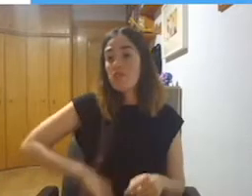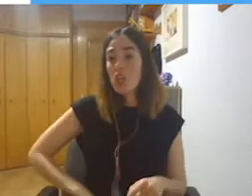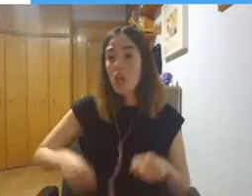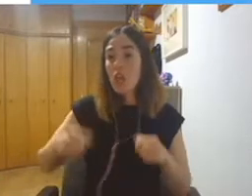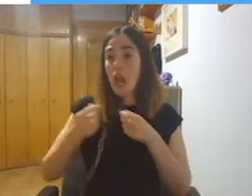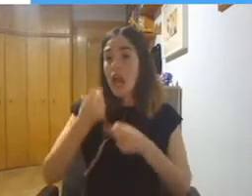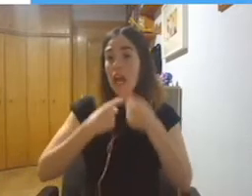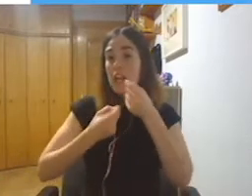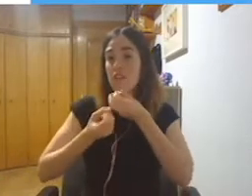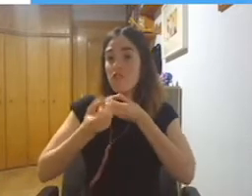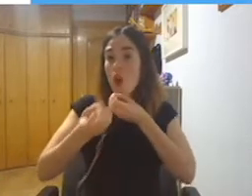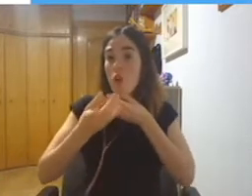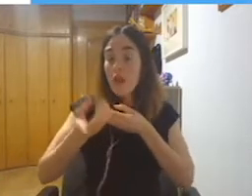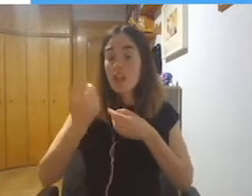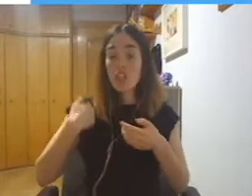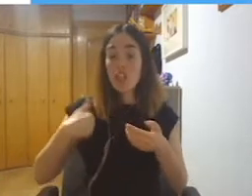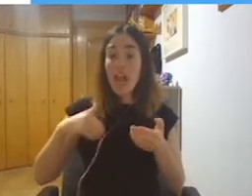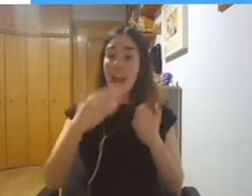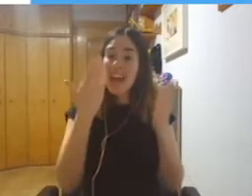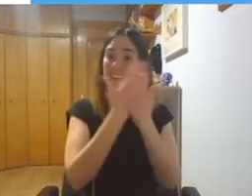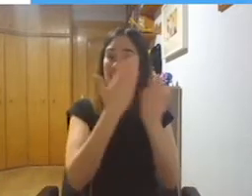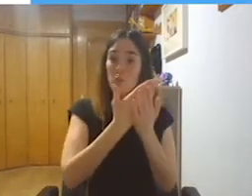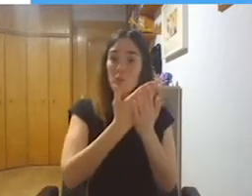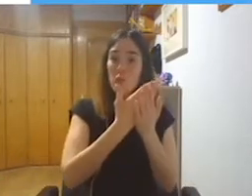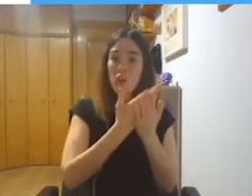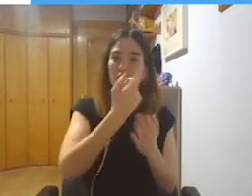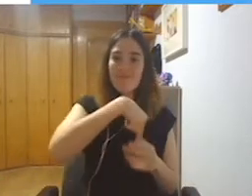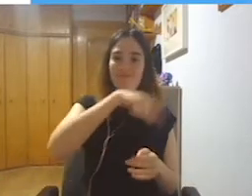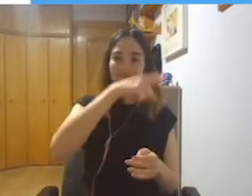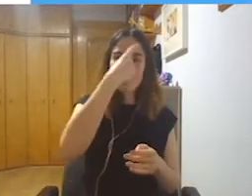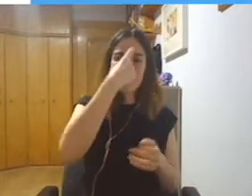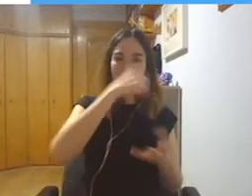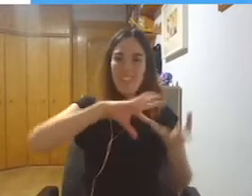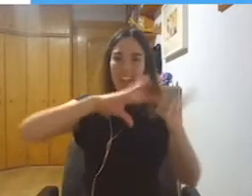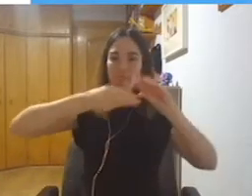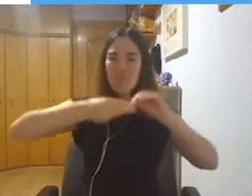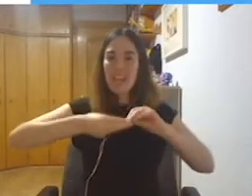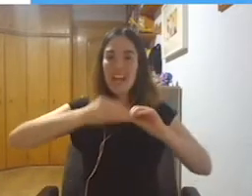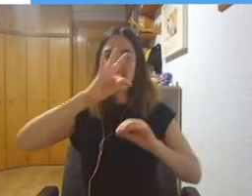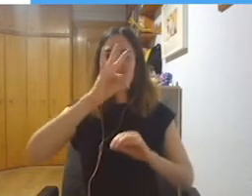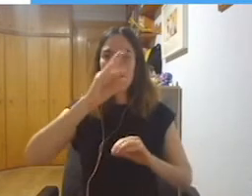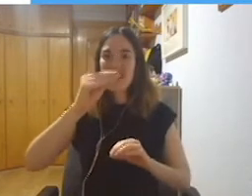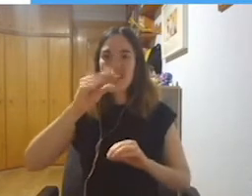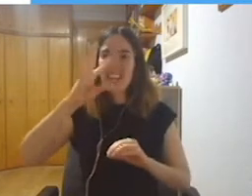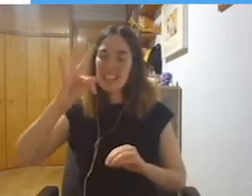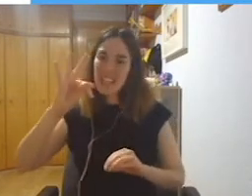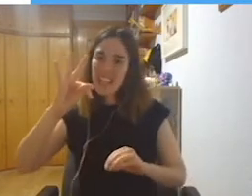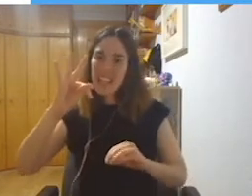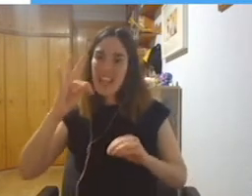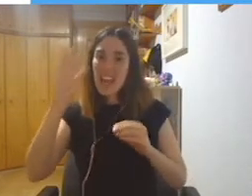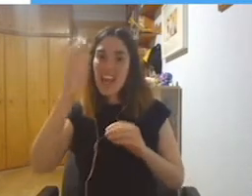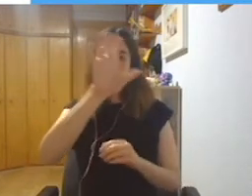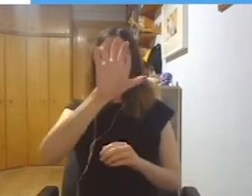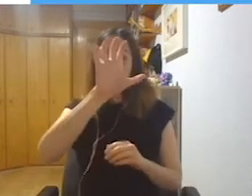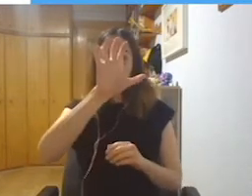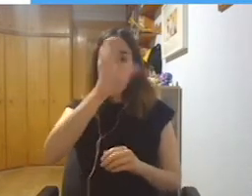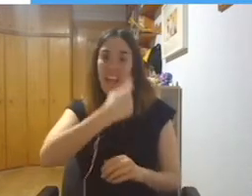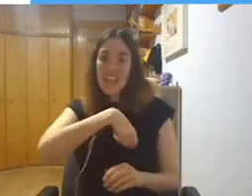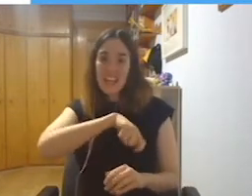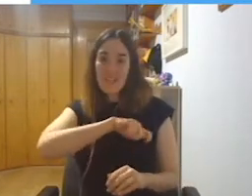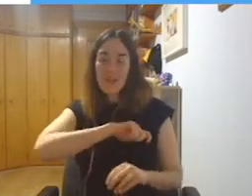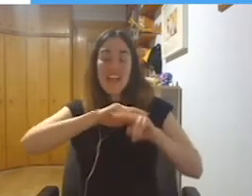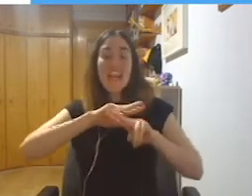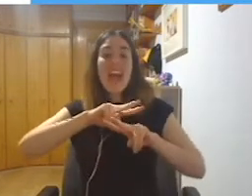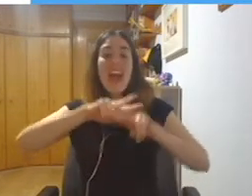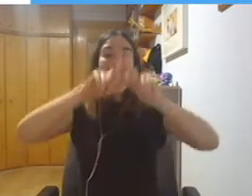cuenta varios de estos estudios y lo aplicaron a la TDT en España, analizando 130 horas de